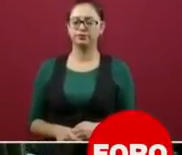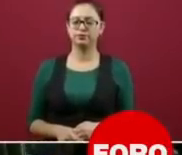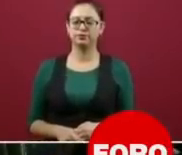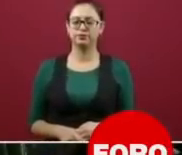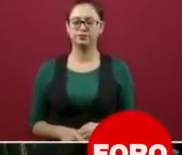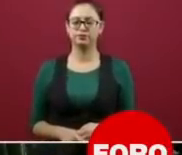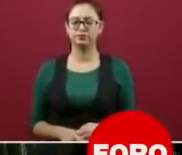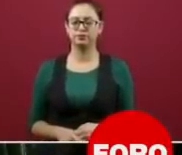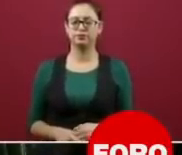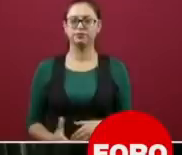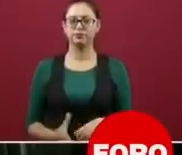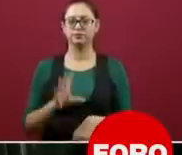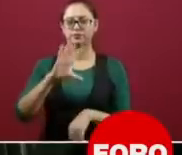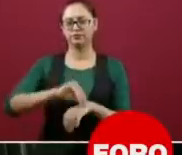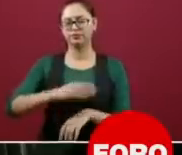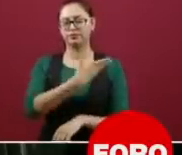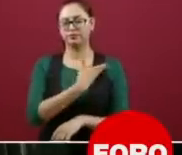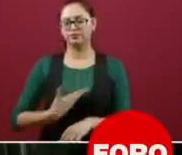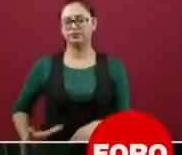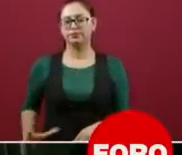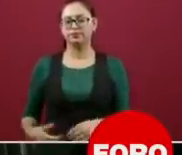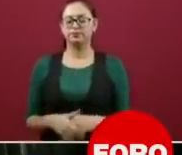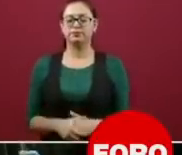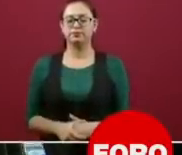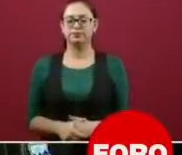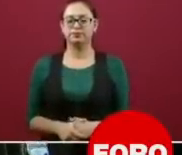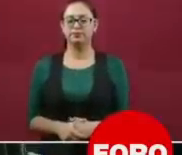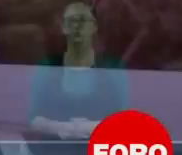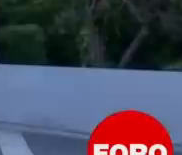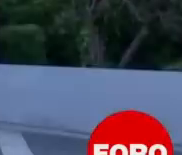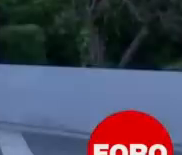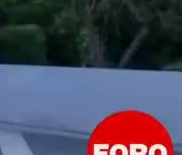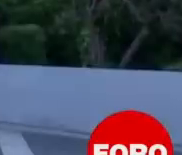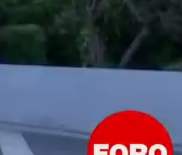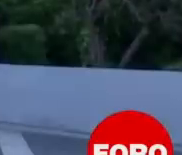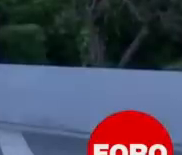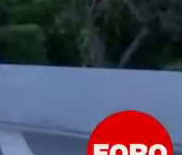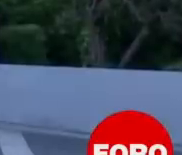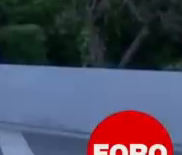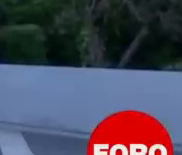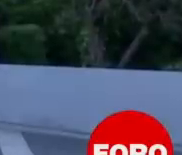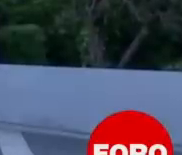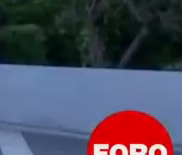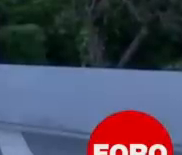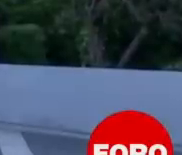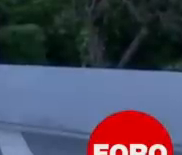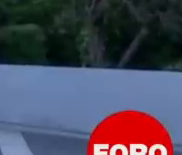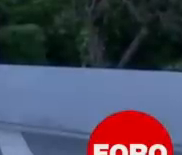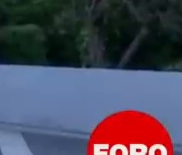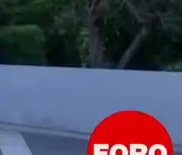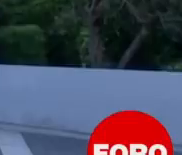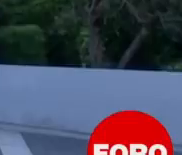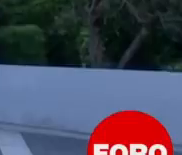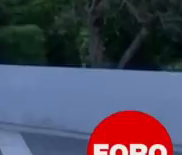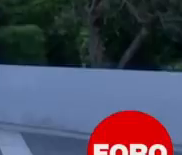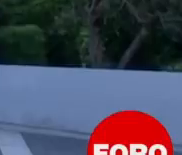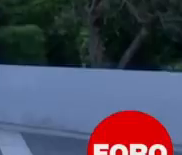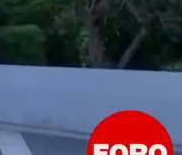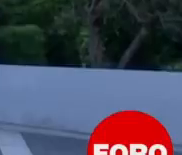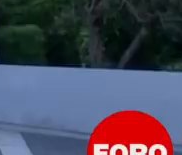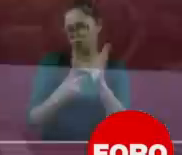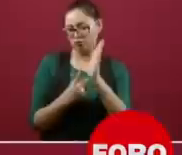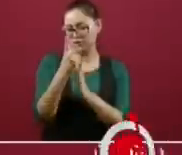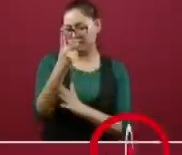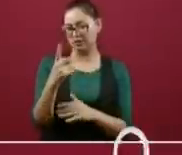La Unidad de Inteligencia Financiera de Hacienda reveló que se dará vista al INE y se presentarán denuncias ante la